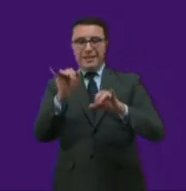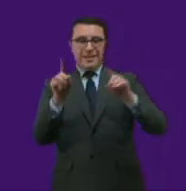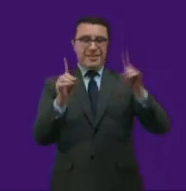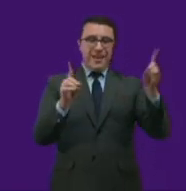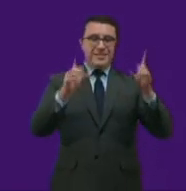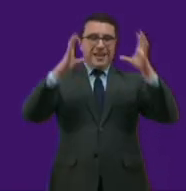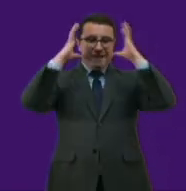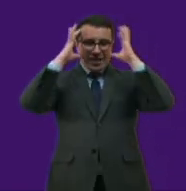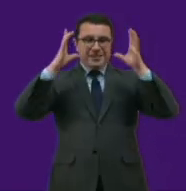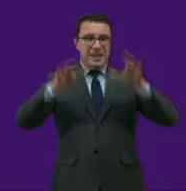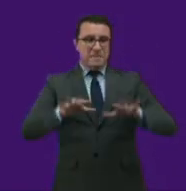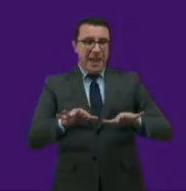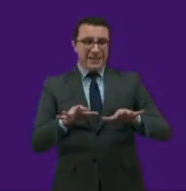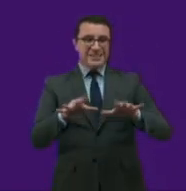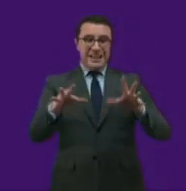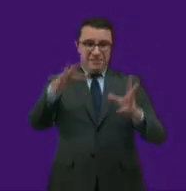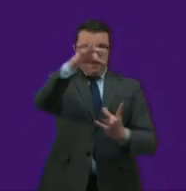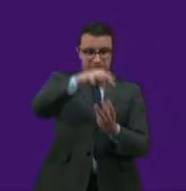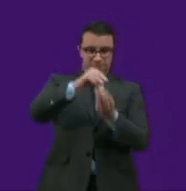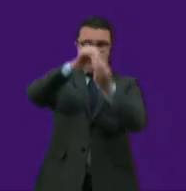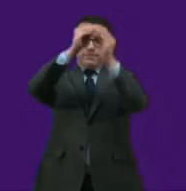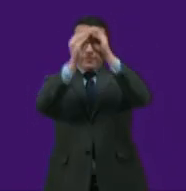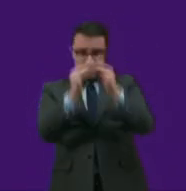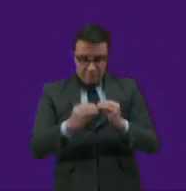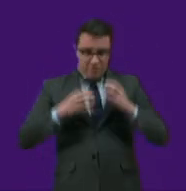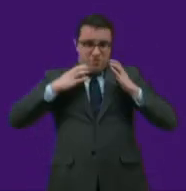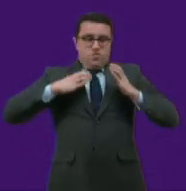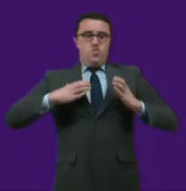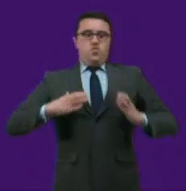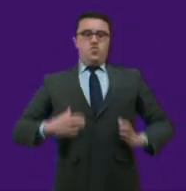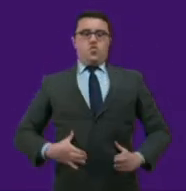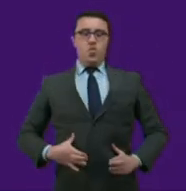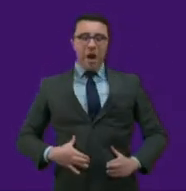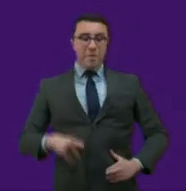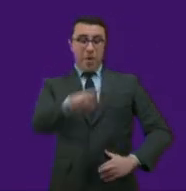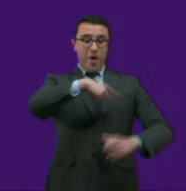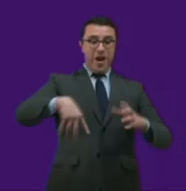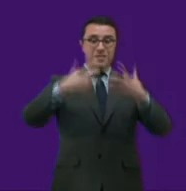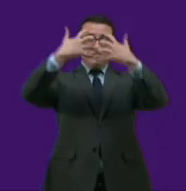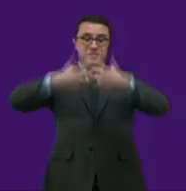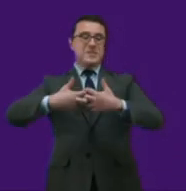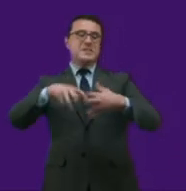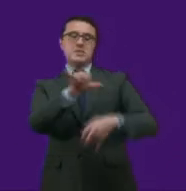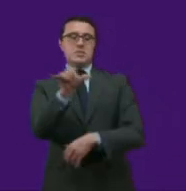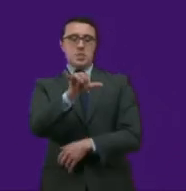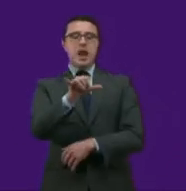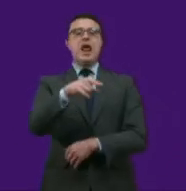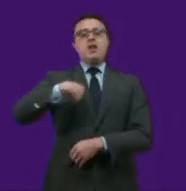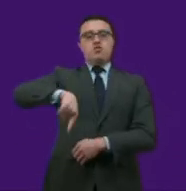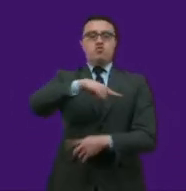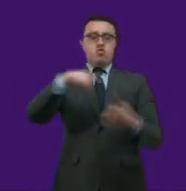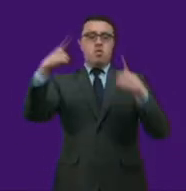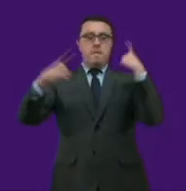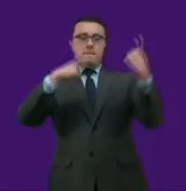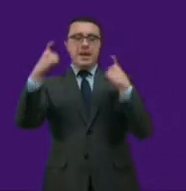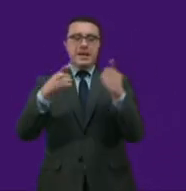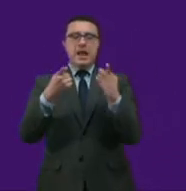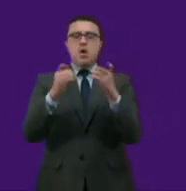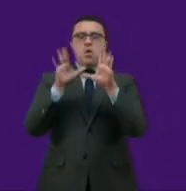hacen realmente realidad, pues, todo lo que nos estamos soñando los que conocemos un poco del mercado, del producto y del